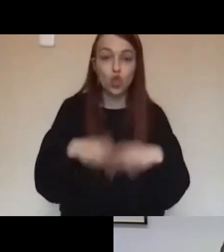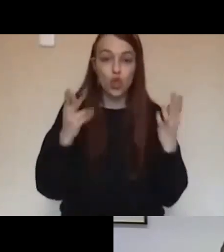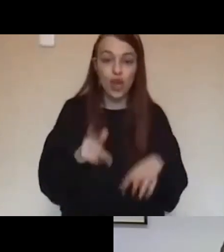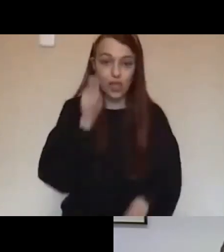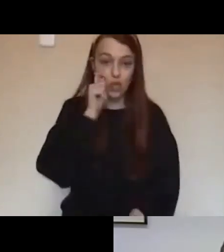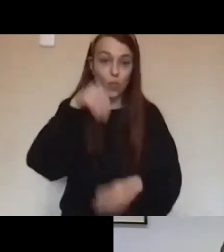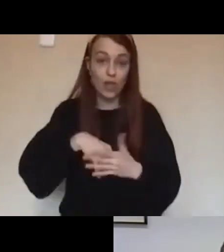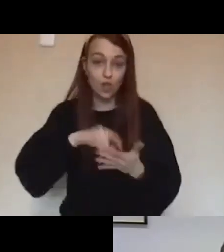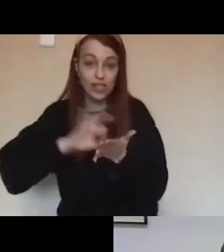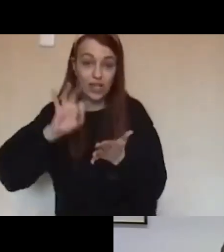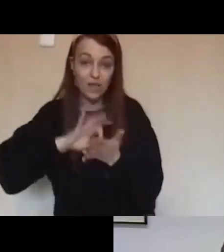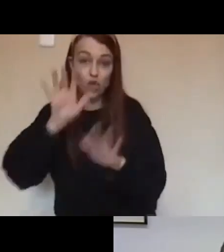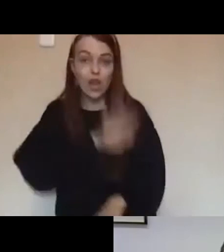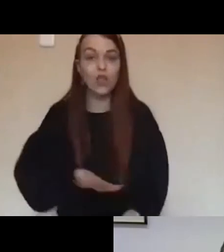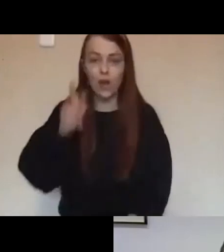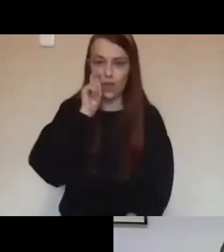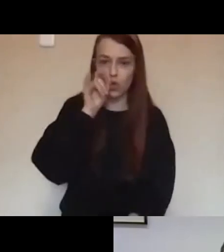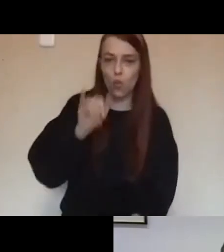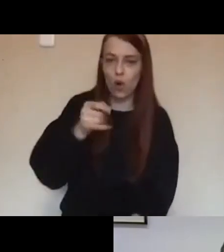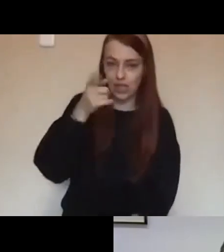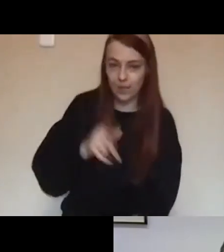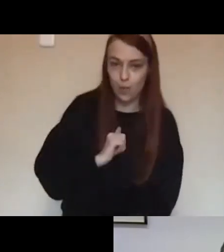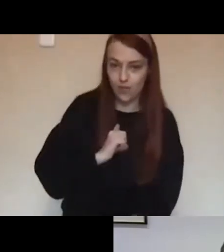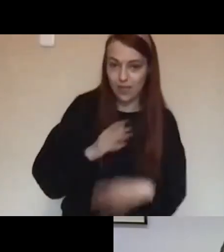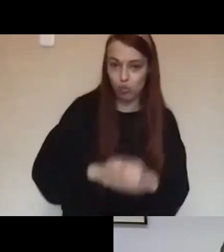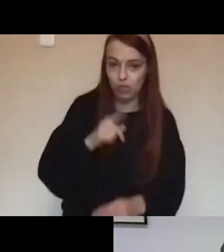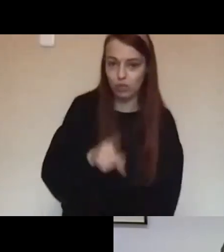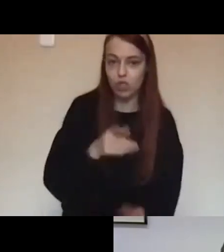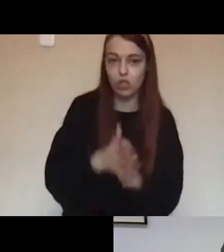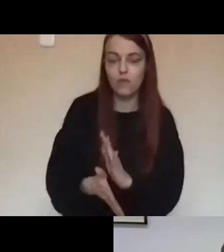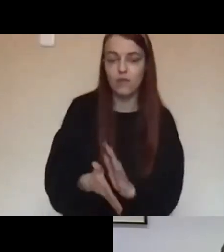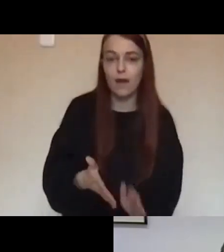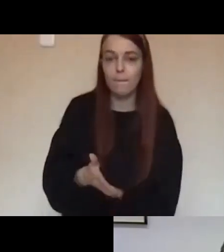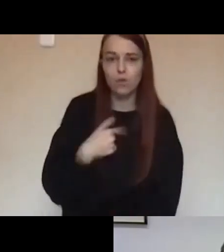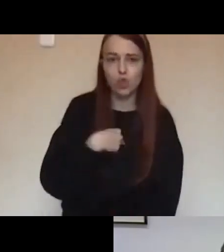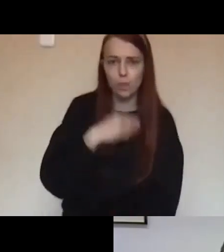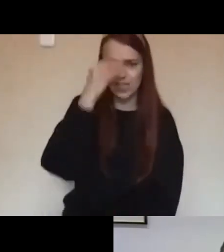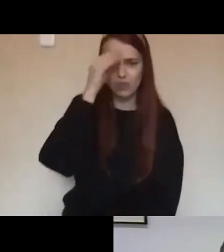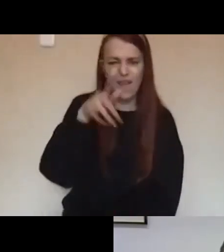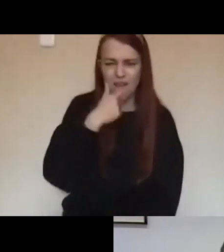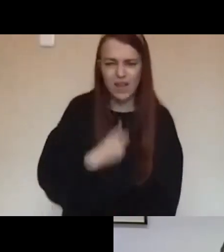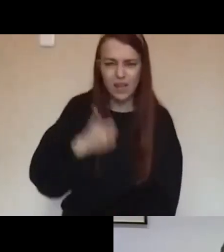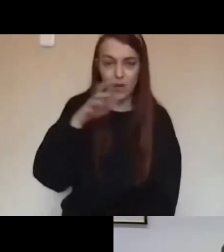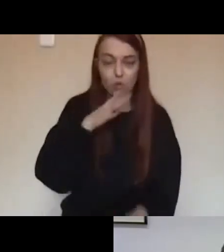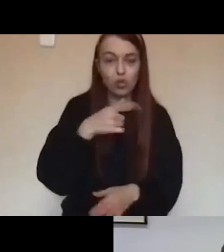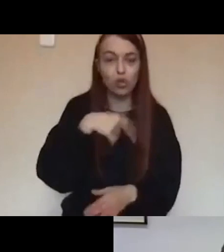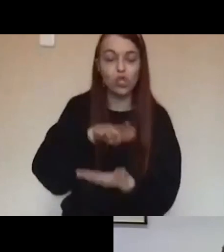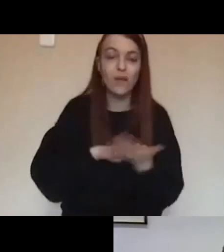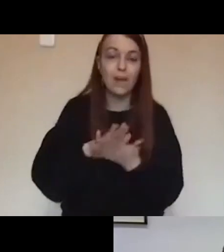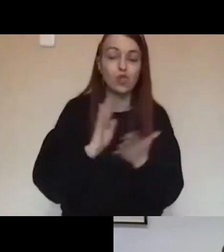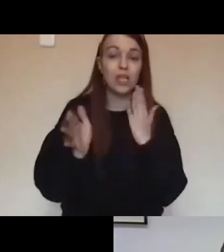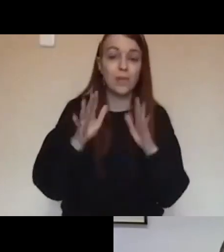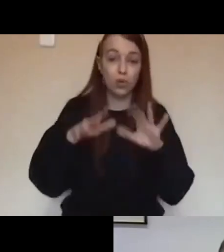Nacional de Turismo. Y fue mucho más fácil de lo que nosotros pensábamos cuando hablábamos con el terapeuta ocupacional,